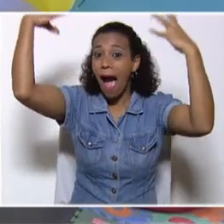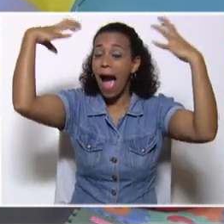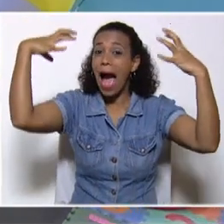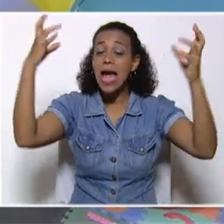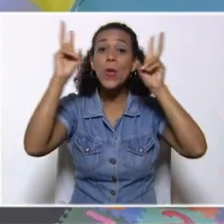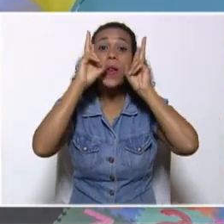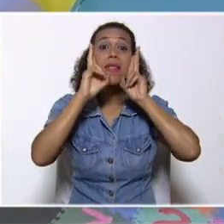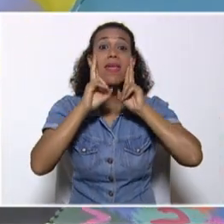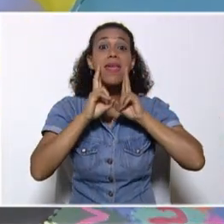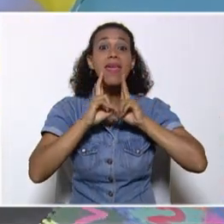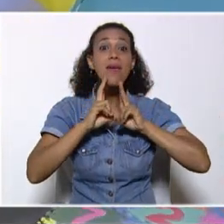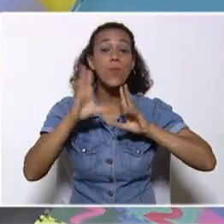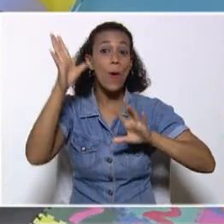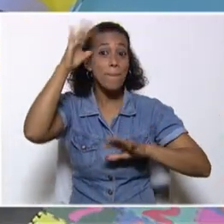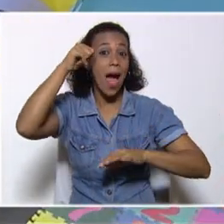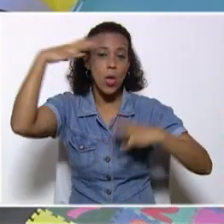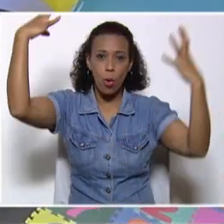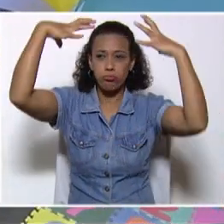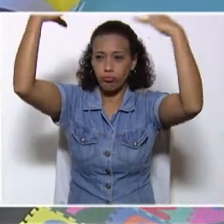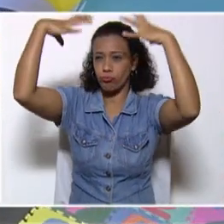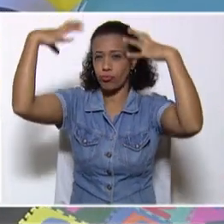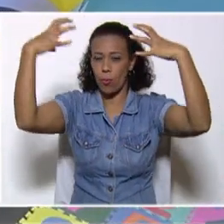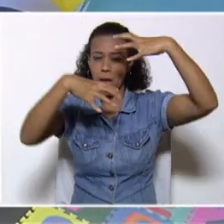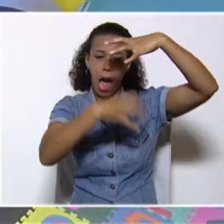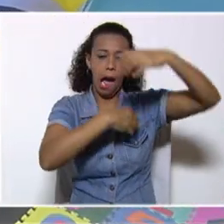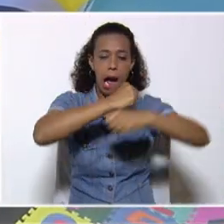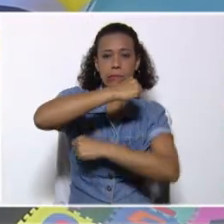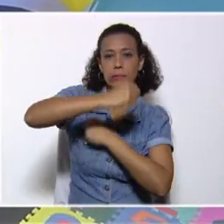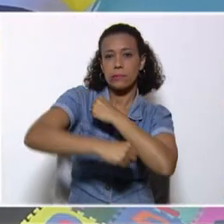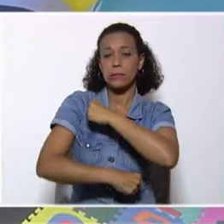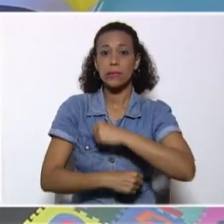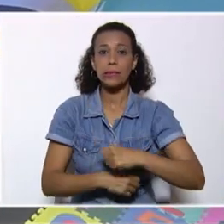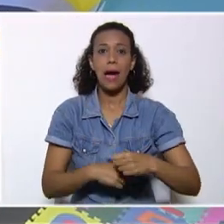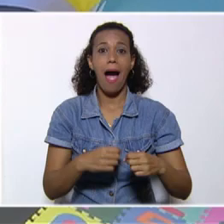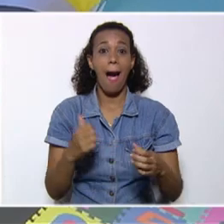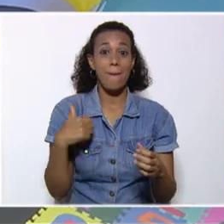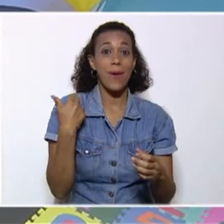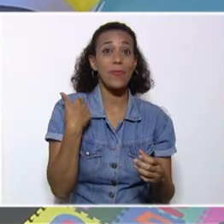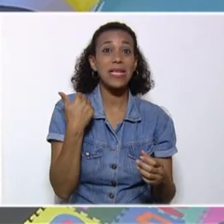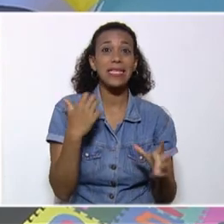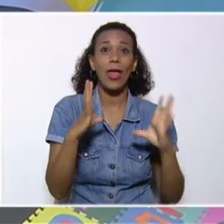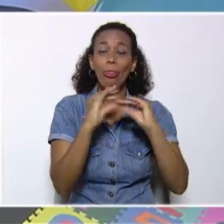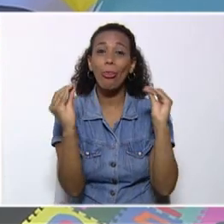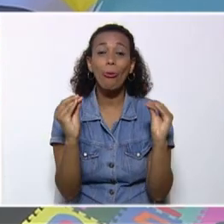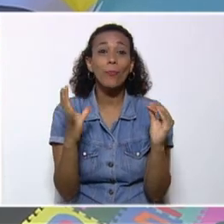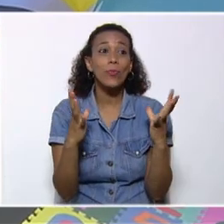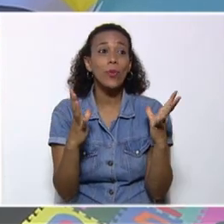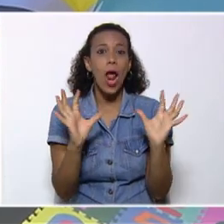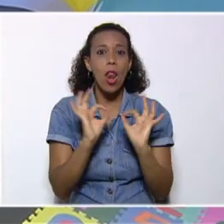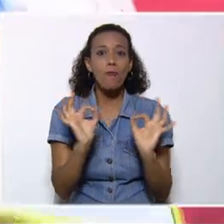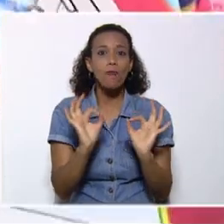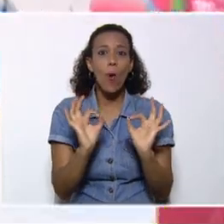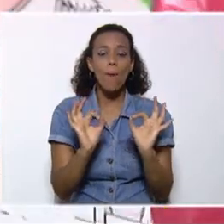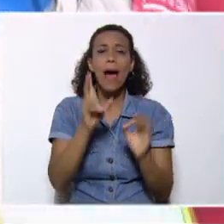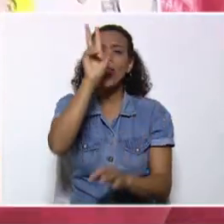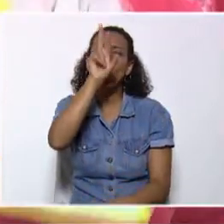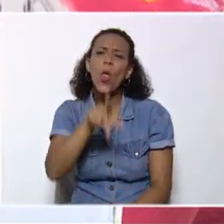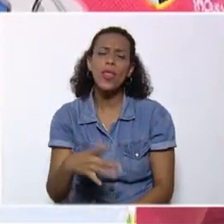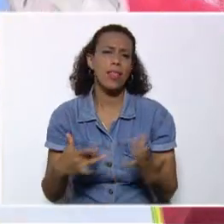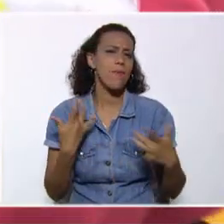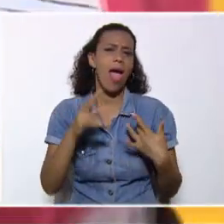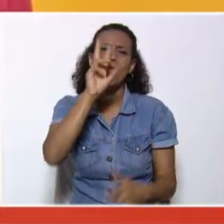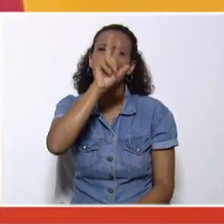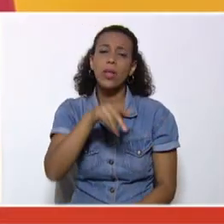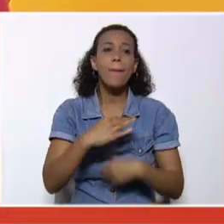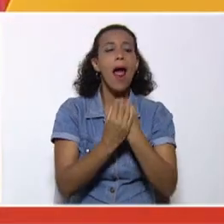también nosotros podemos nombrar en ese momento, aprovechando todo lo que es parte de nuestra rutina. Si me